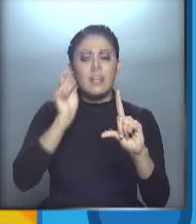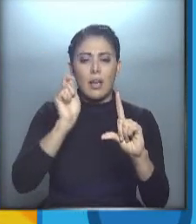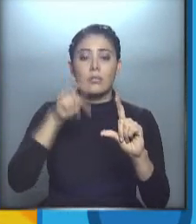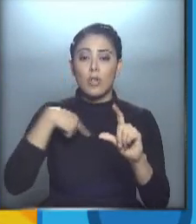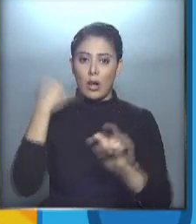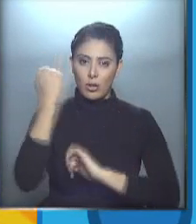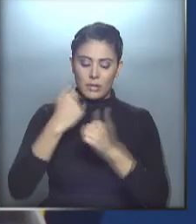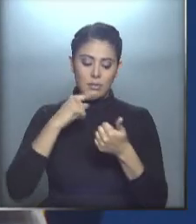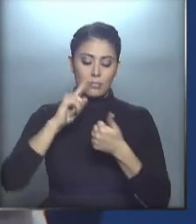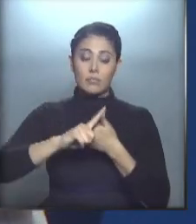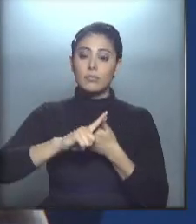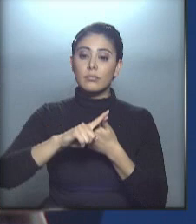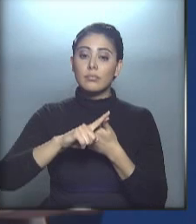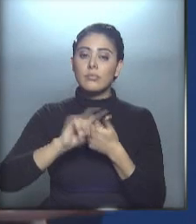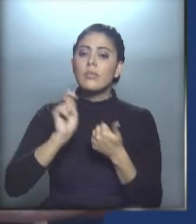opciones son...